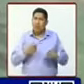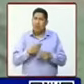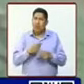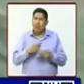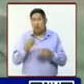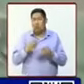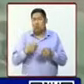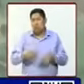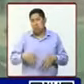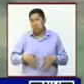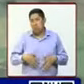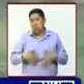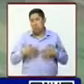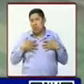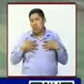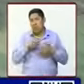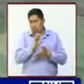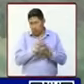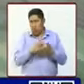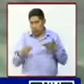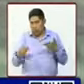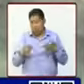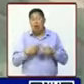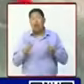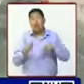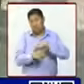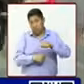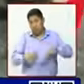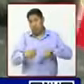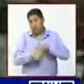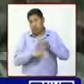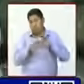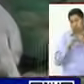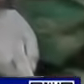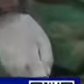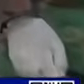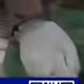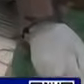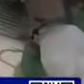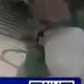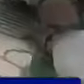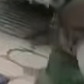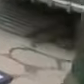Chuquisaca, tienen relación parentesco familiar.